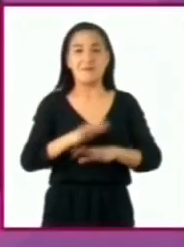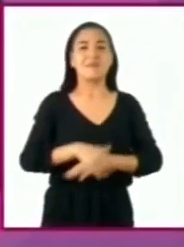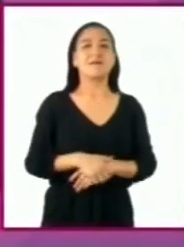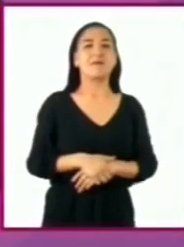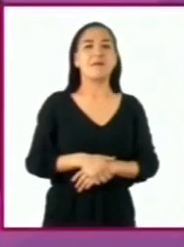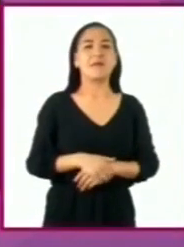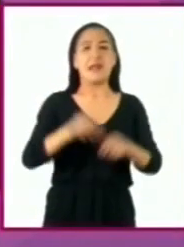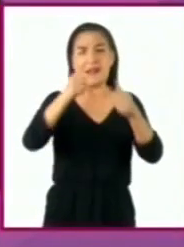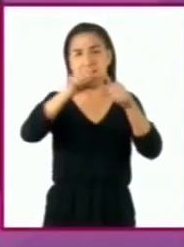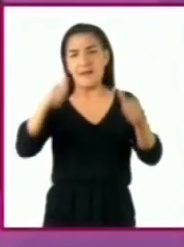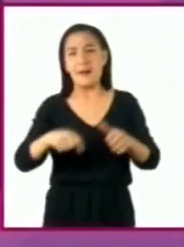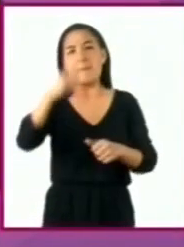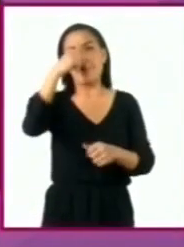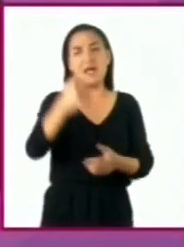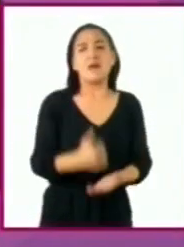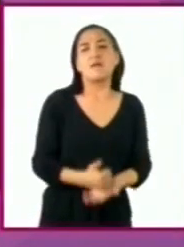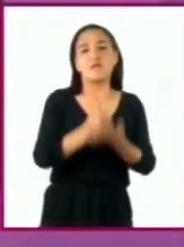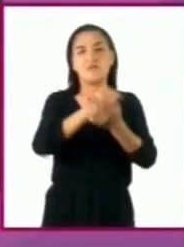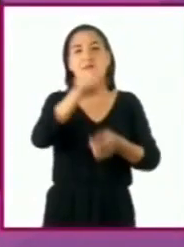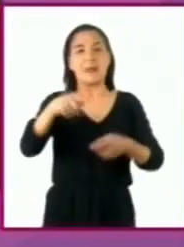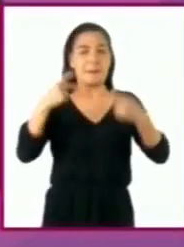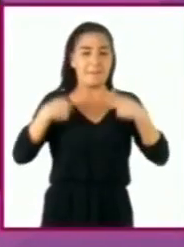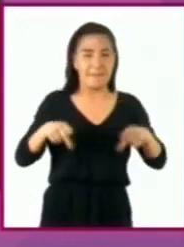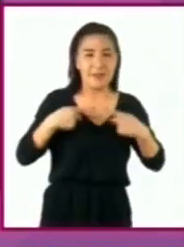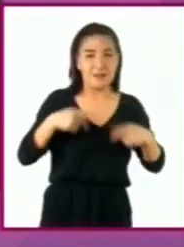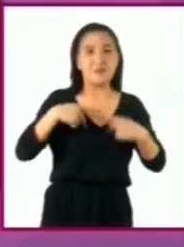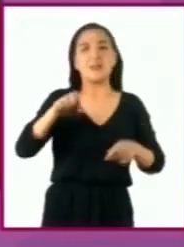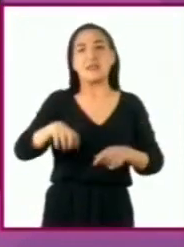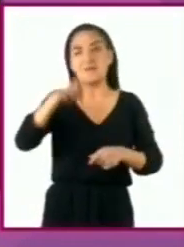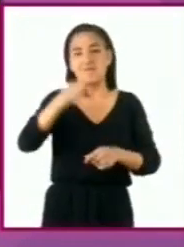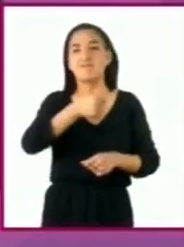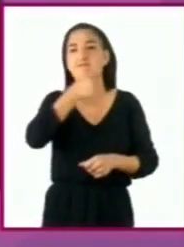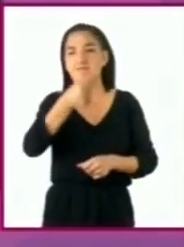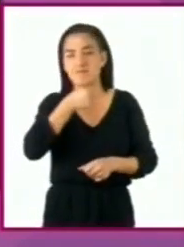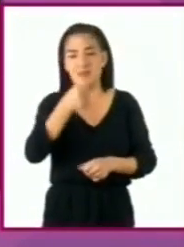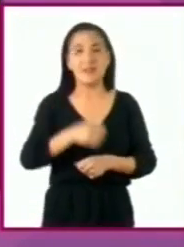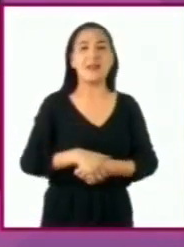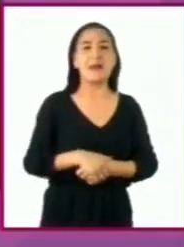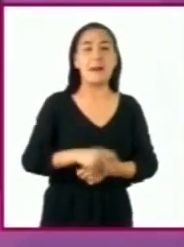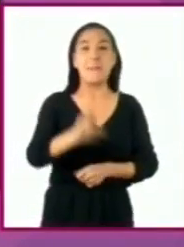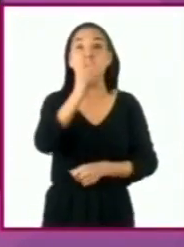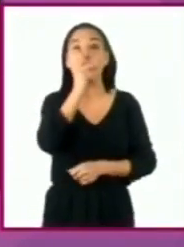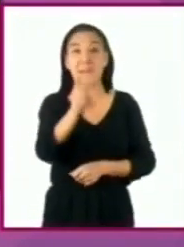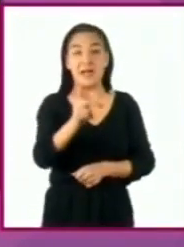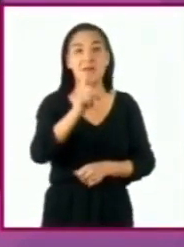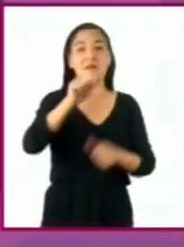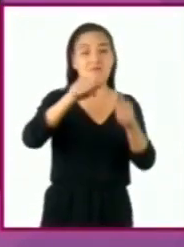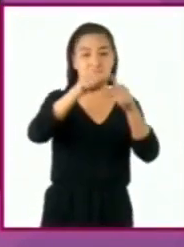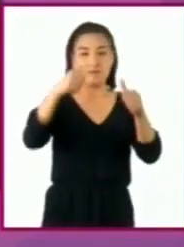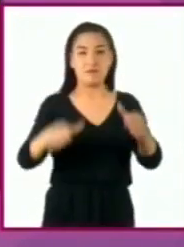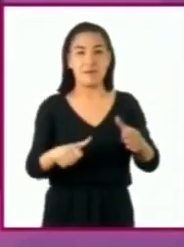arte, auxiliar para la salud de las personas adultas mayores. La palabra arte.